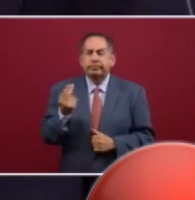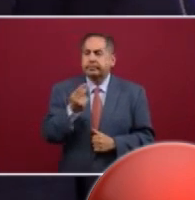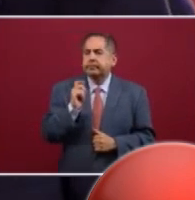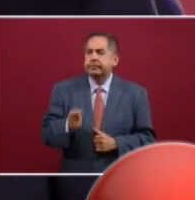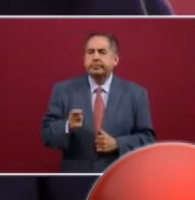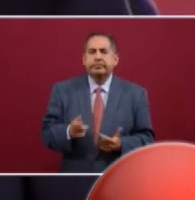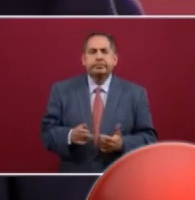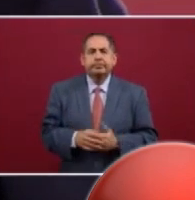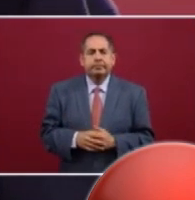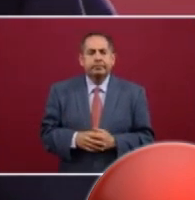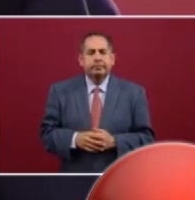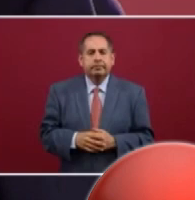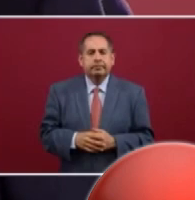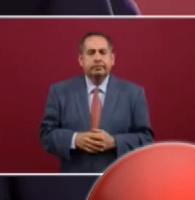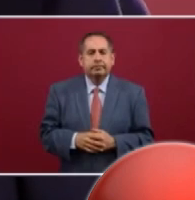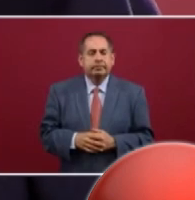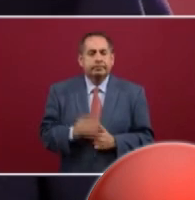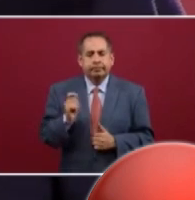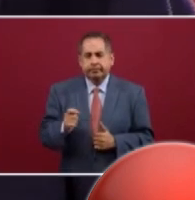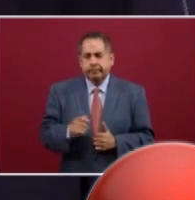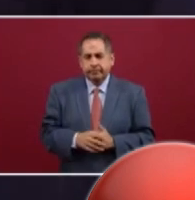tenemos que